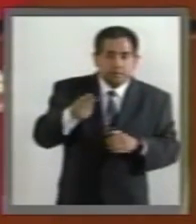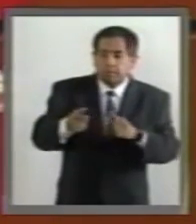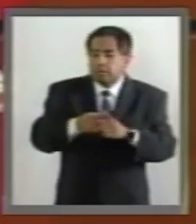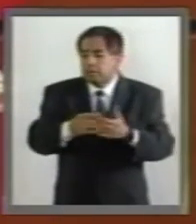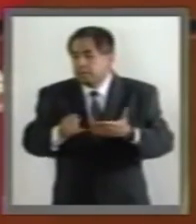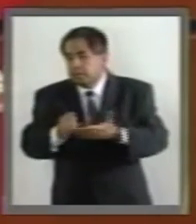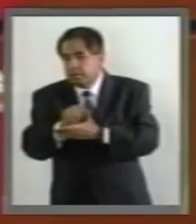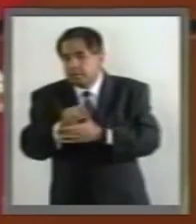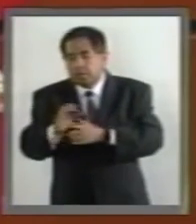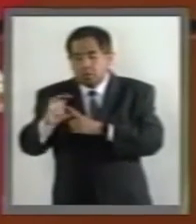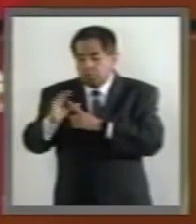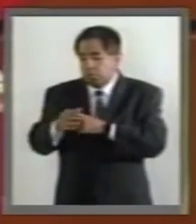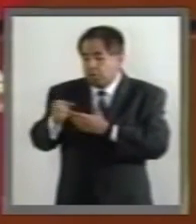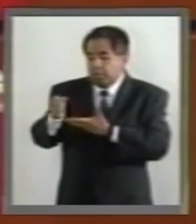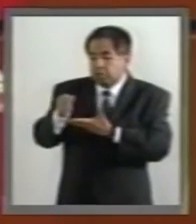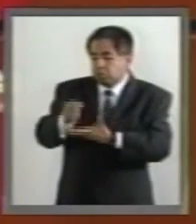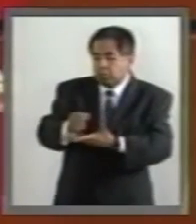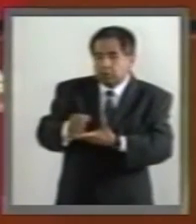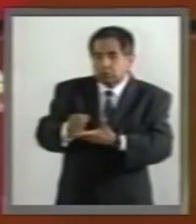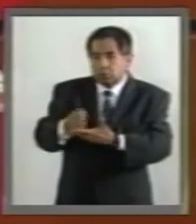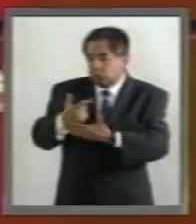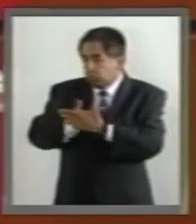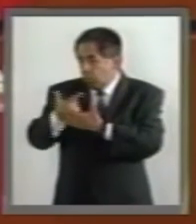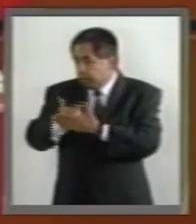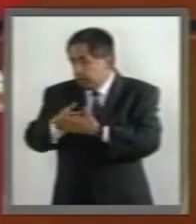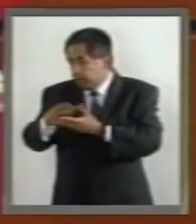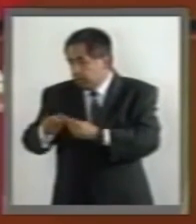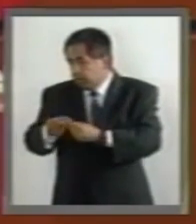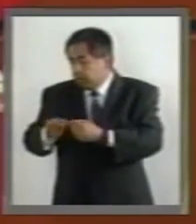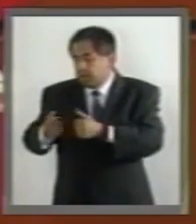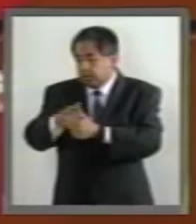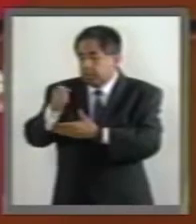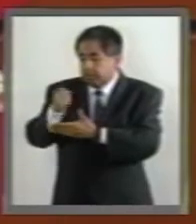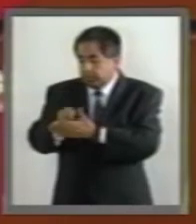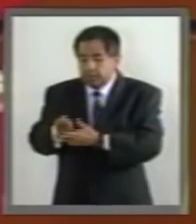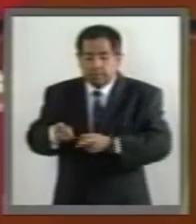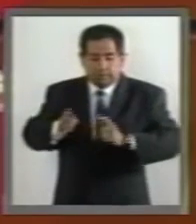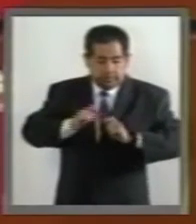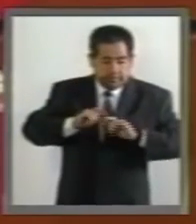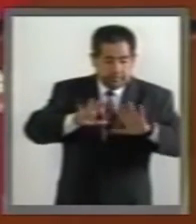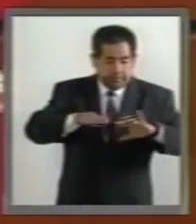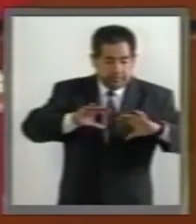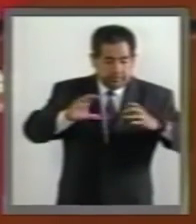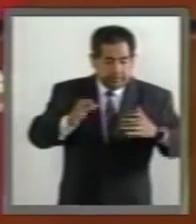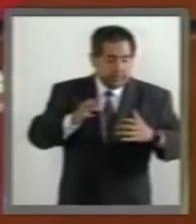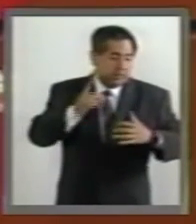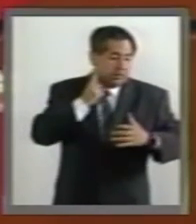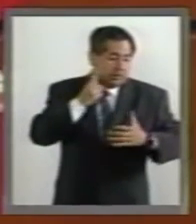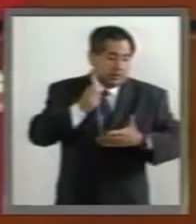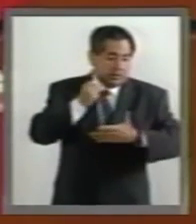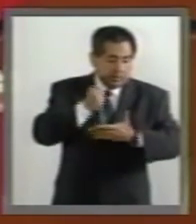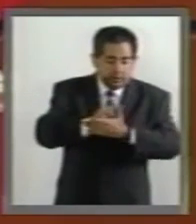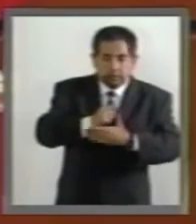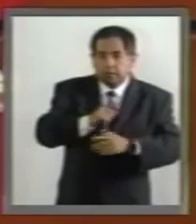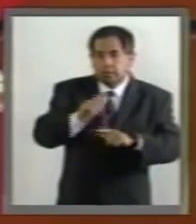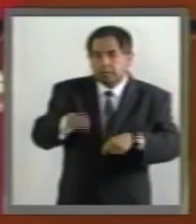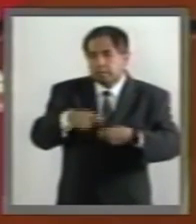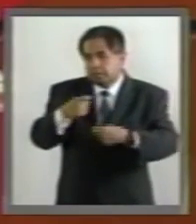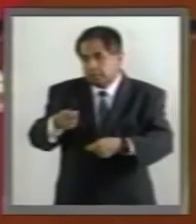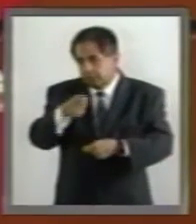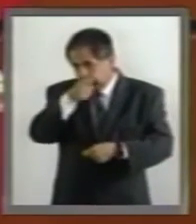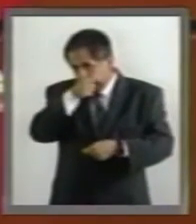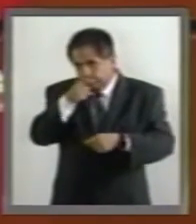de la Comisión de Presupuesto y Cuenta Pública, y se acota en las fracciones